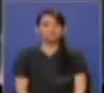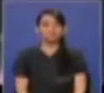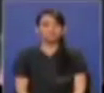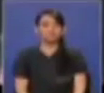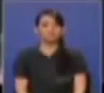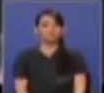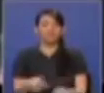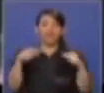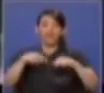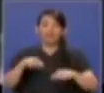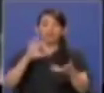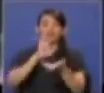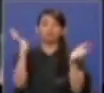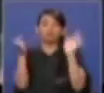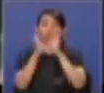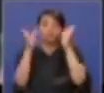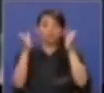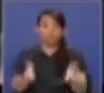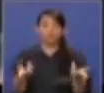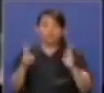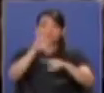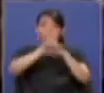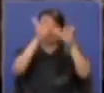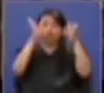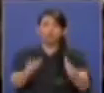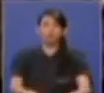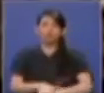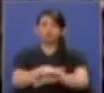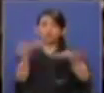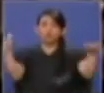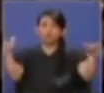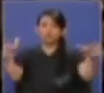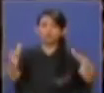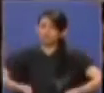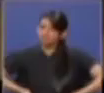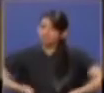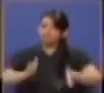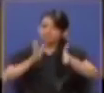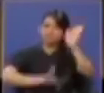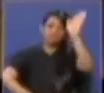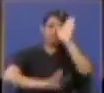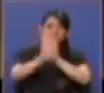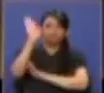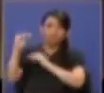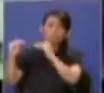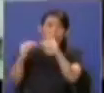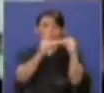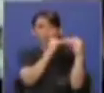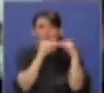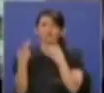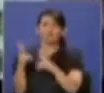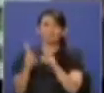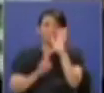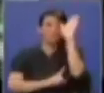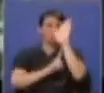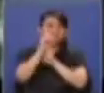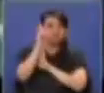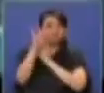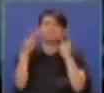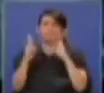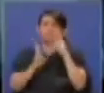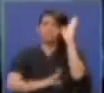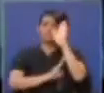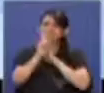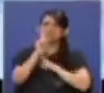Nosotros de la Revolución Ciudadana y el pueblo ecuatoriano entero abrimos el camino a la equidad, el camino al desarrollo, el camino